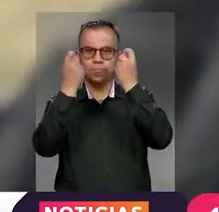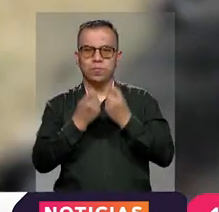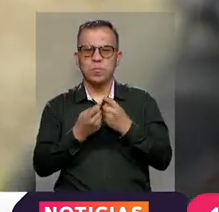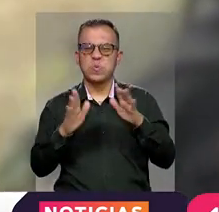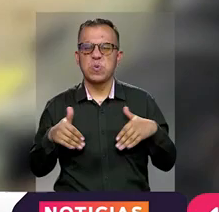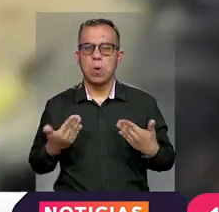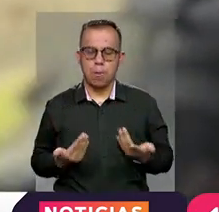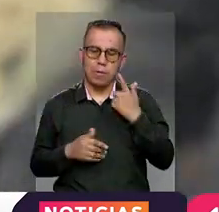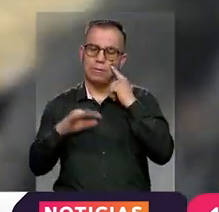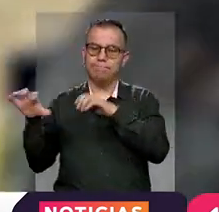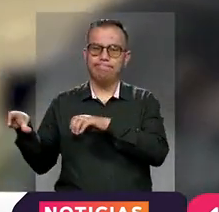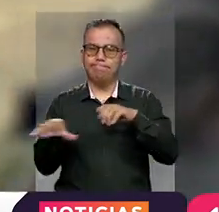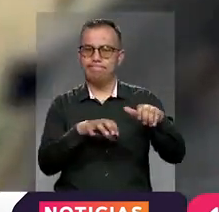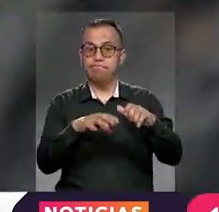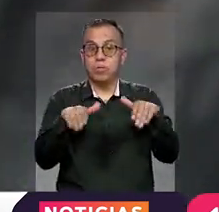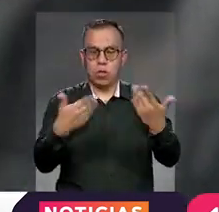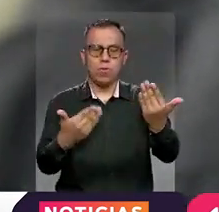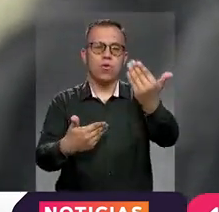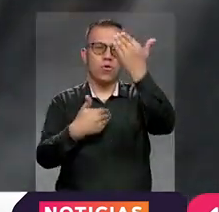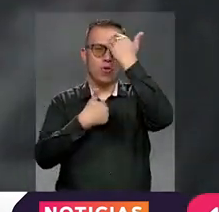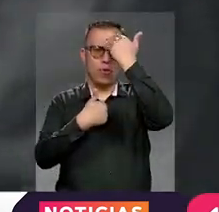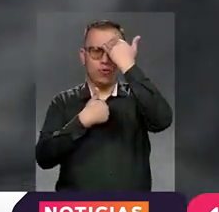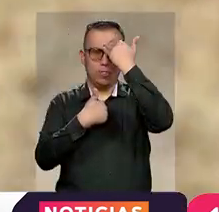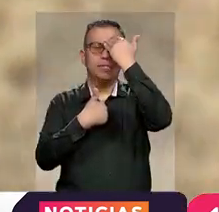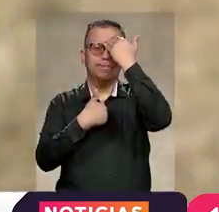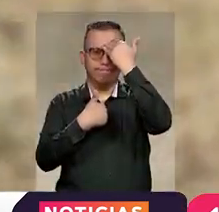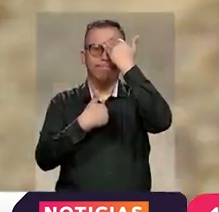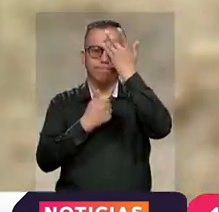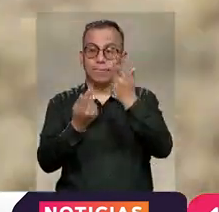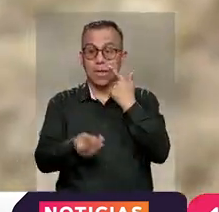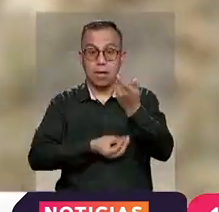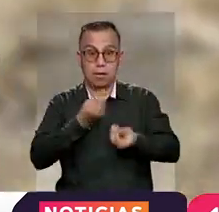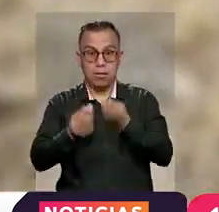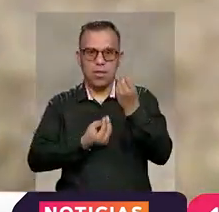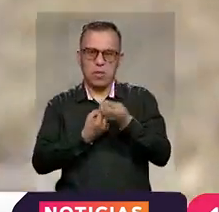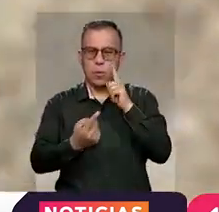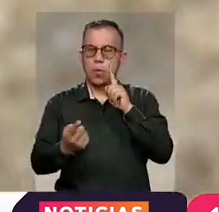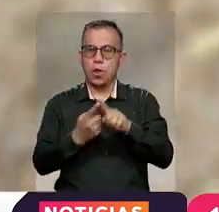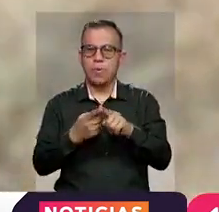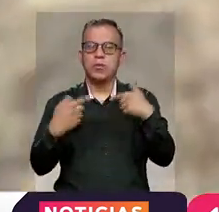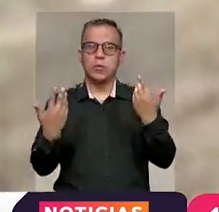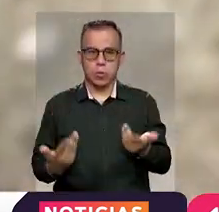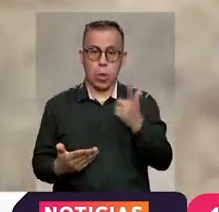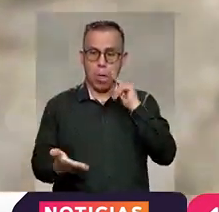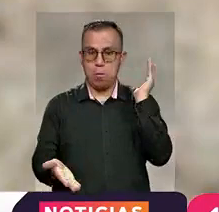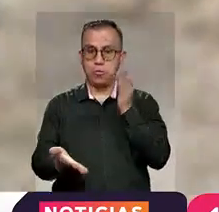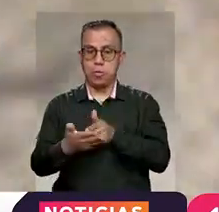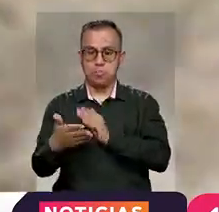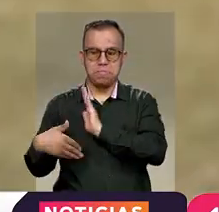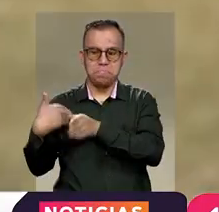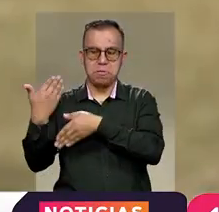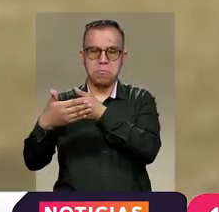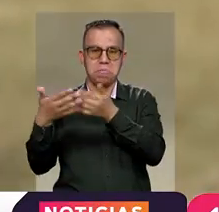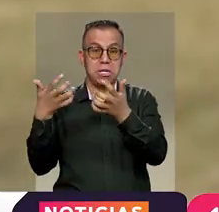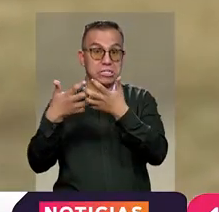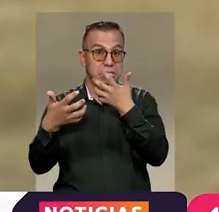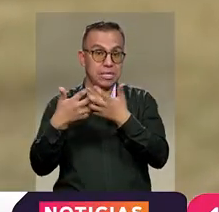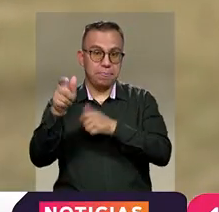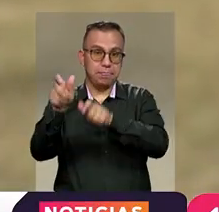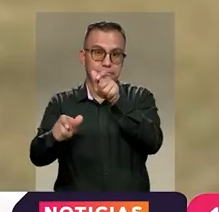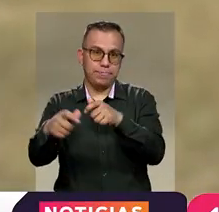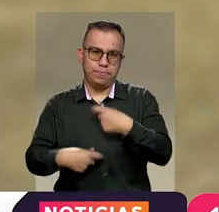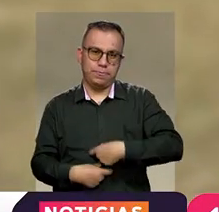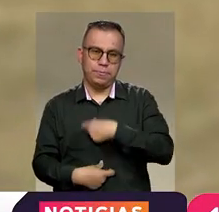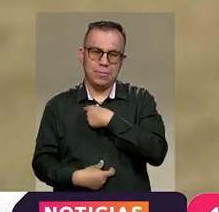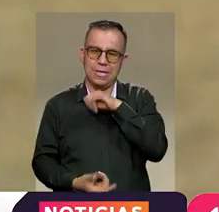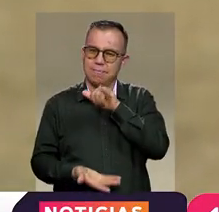imputados actuaron siendo plenamente conscientes de que estos delitos se cometían como parte de un ataque sistemático contra la población civil.